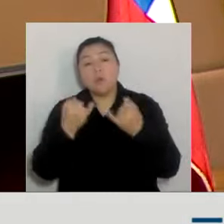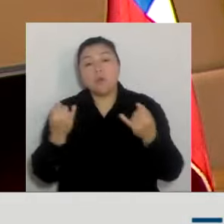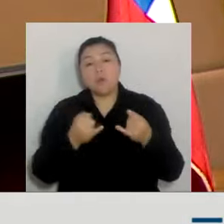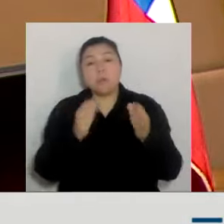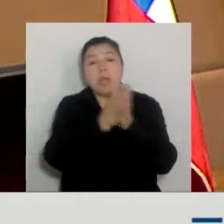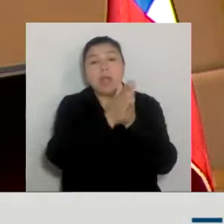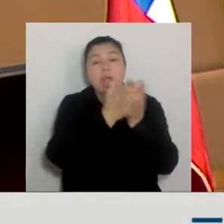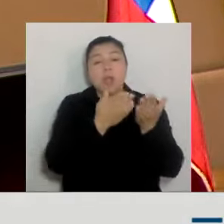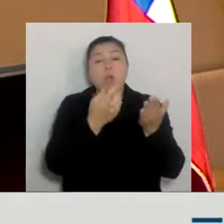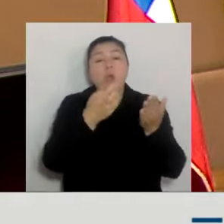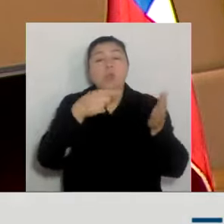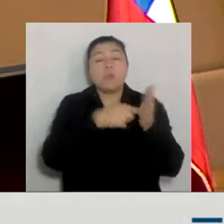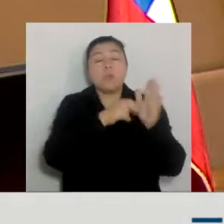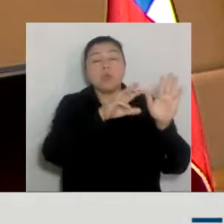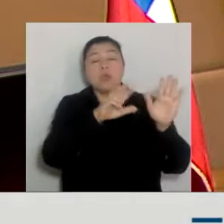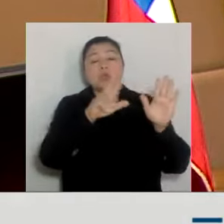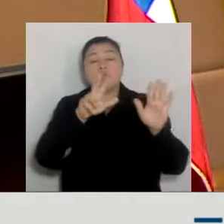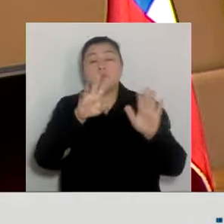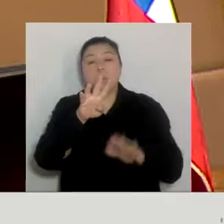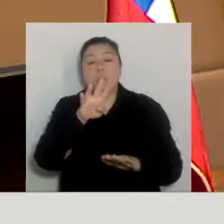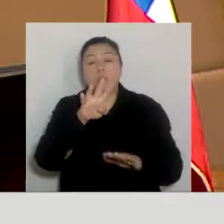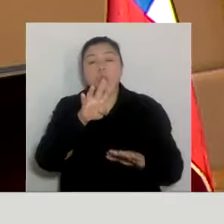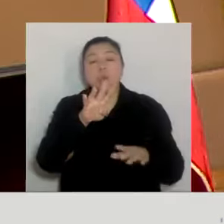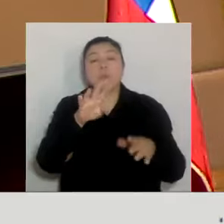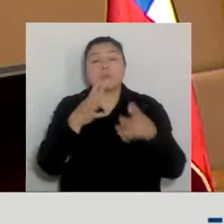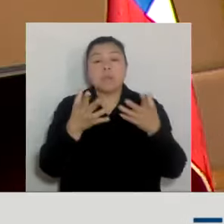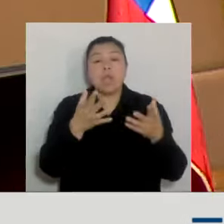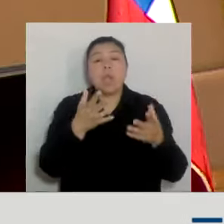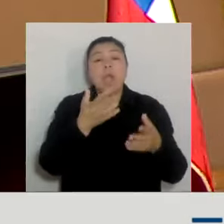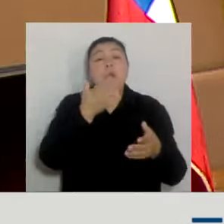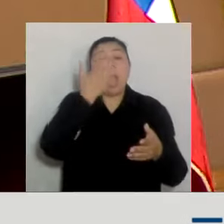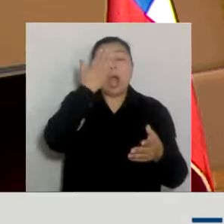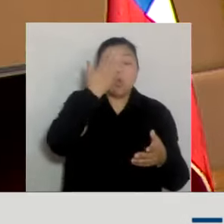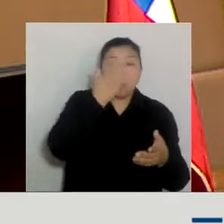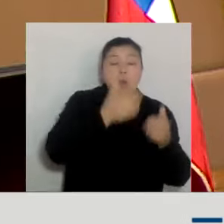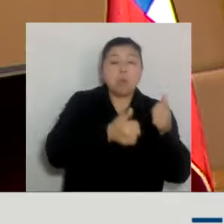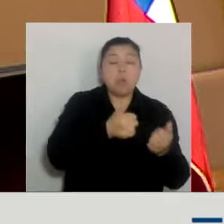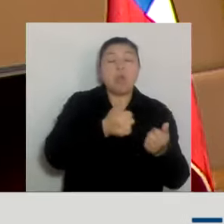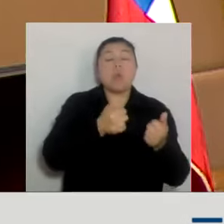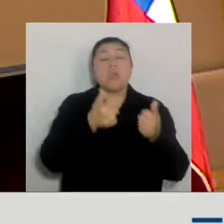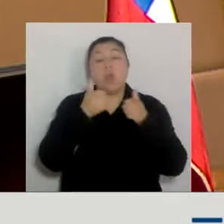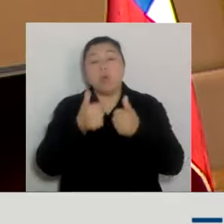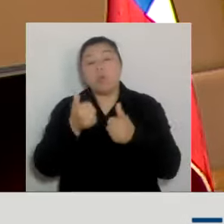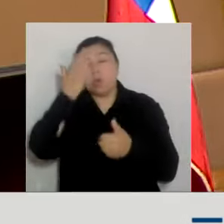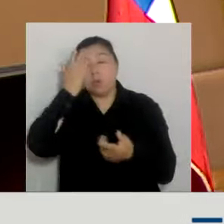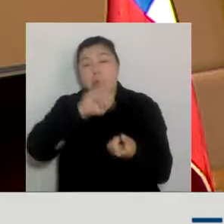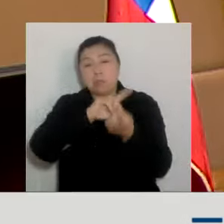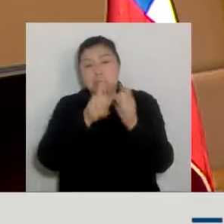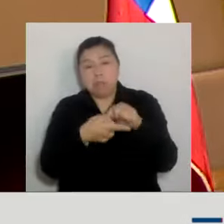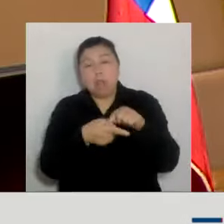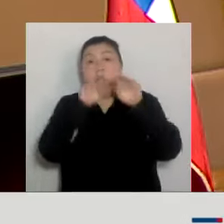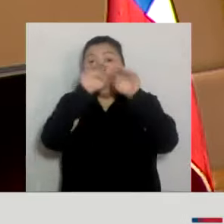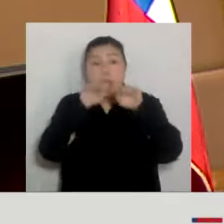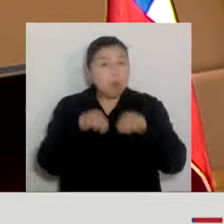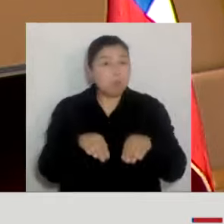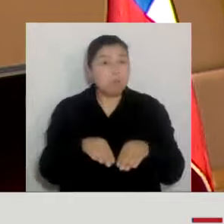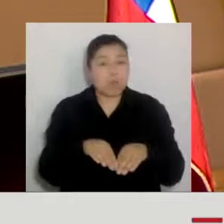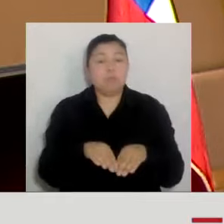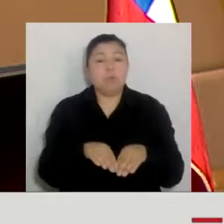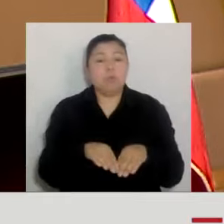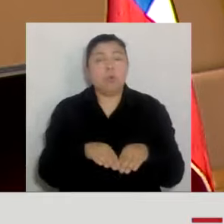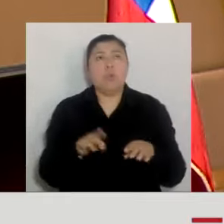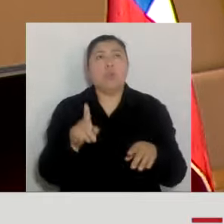de 1984 a Lo malo se le llamaba bueno Y a lo bueno se le llamaba malo bueno Esto es exactamente lo mismo no tendemos Por qué